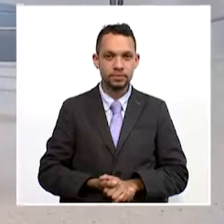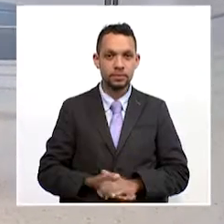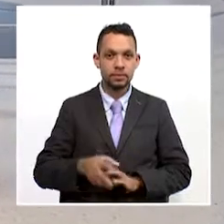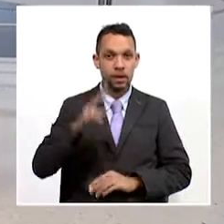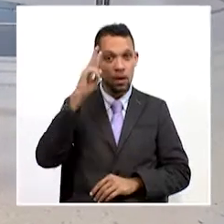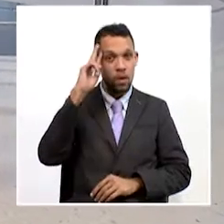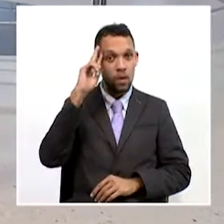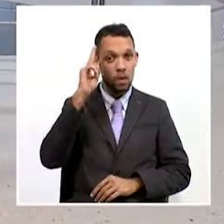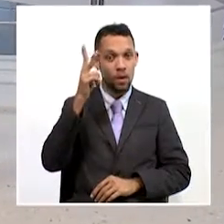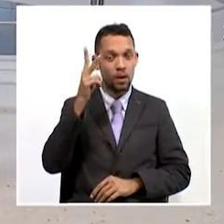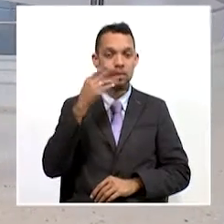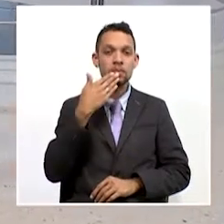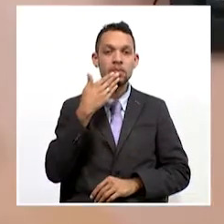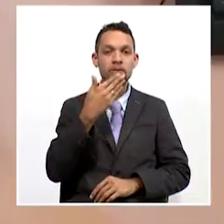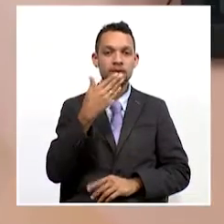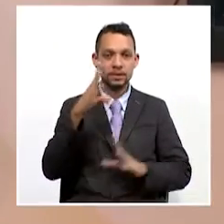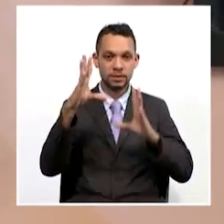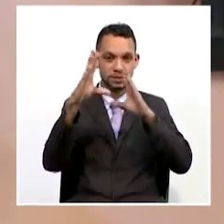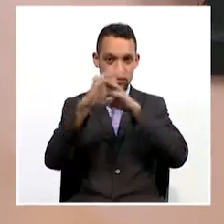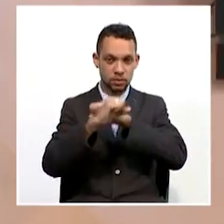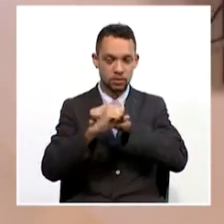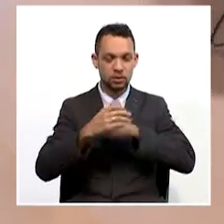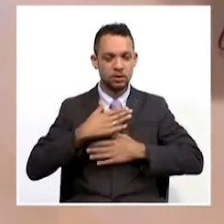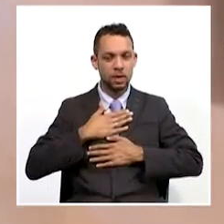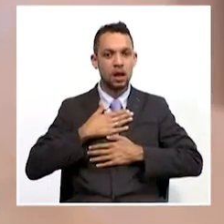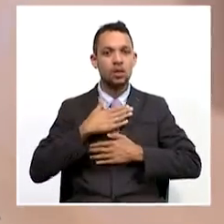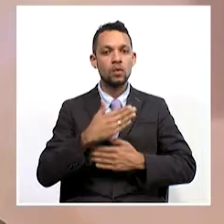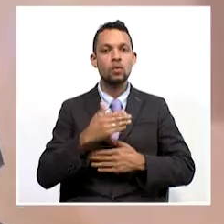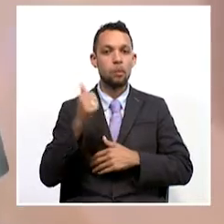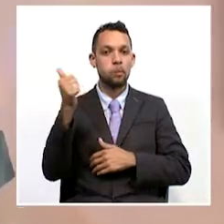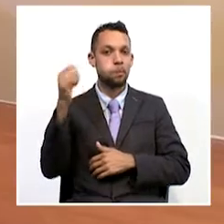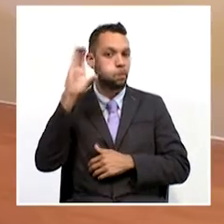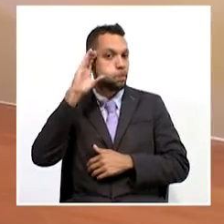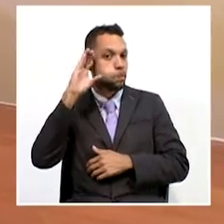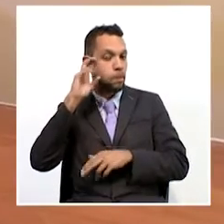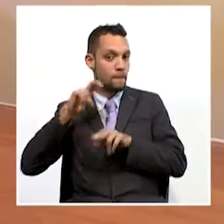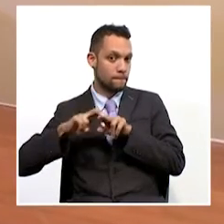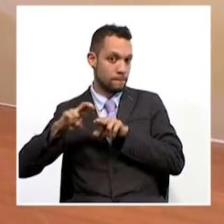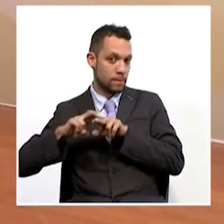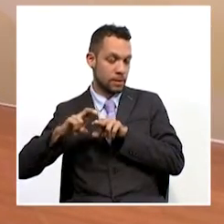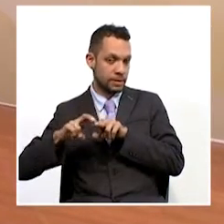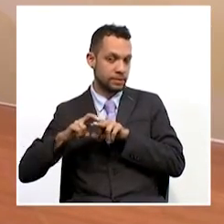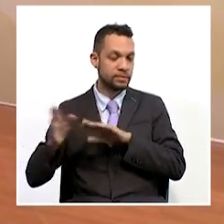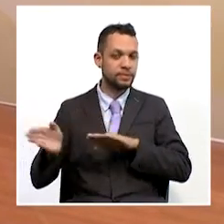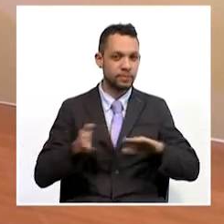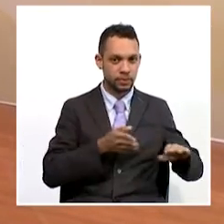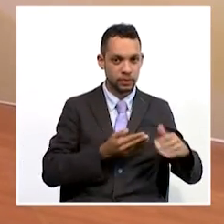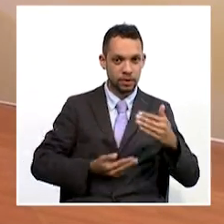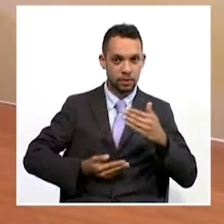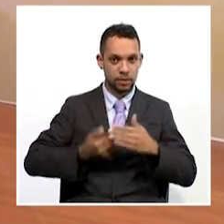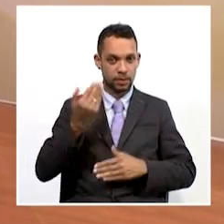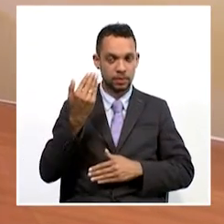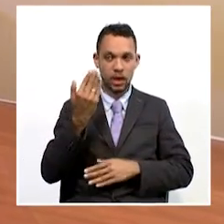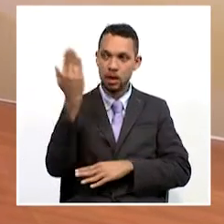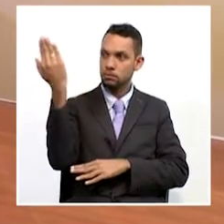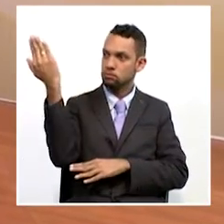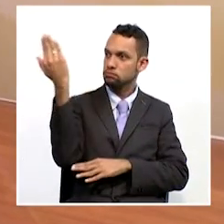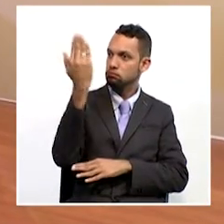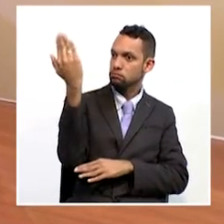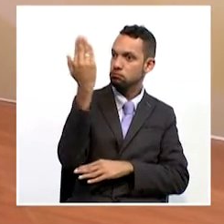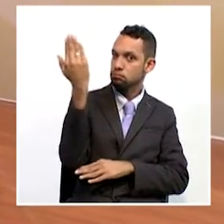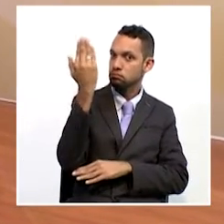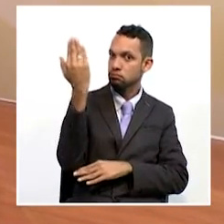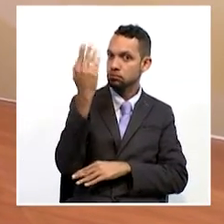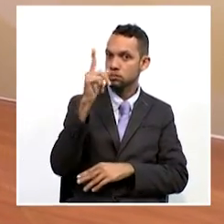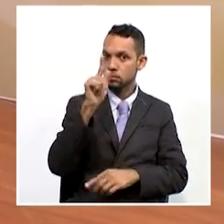Hola Rubén Darío, Daniela, muy buenas noches, un saludo muy especial para ustedes en Manizales. Iniciamos con información del séptimo arte porque